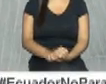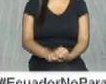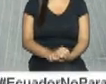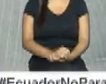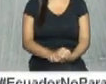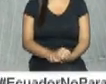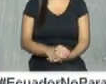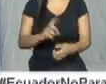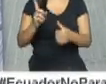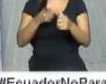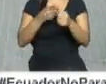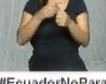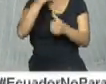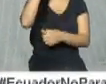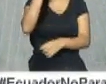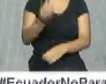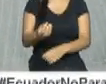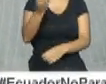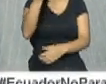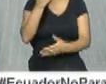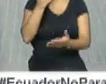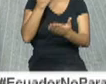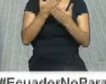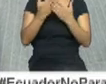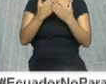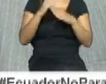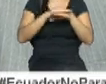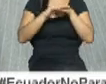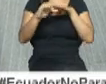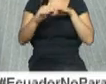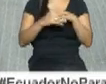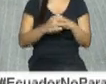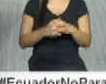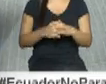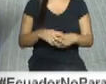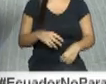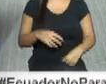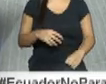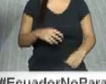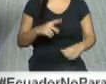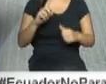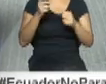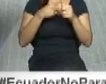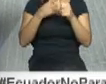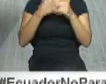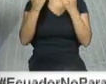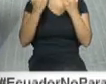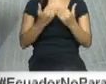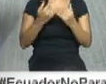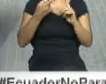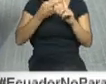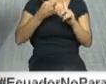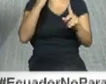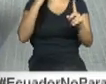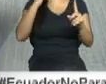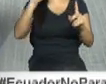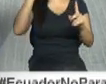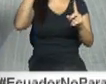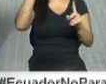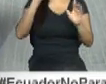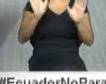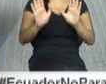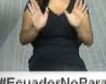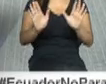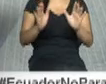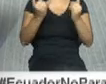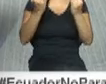Buenos días, Marco Antonio, gracias por la invitación. Bueno, es un golpe severo, no a un gobierno, es un golpe severo a